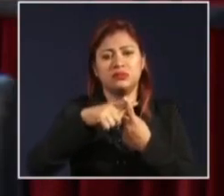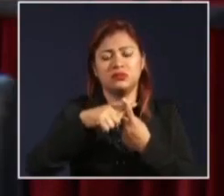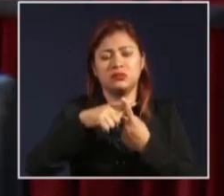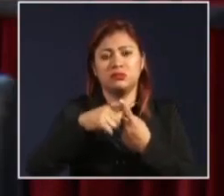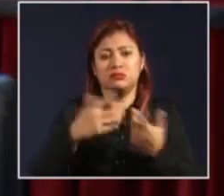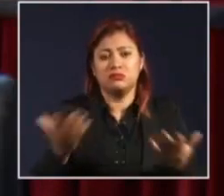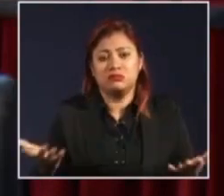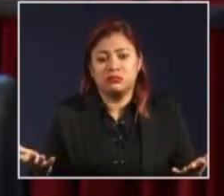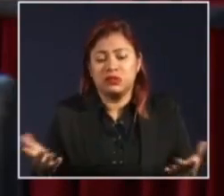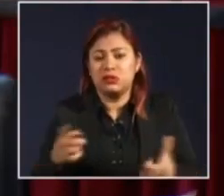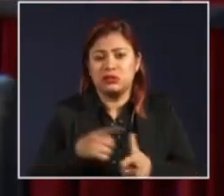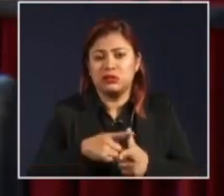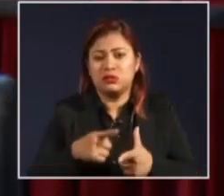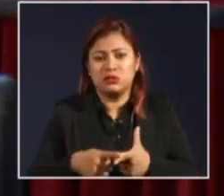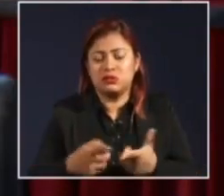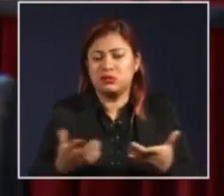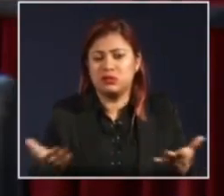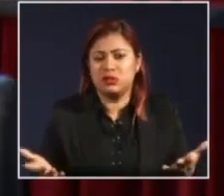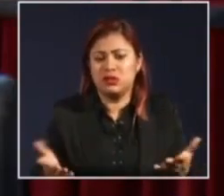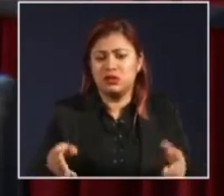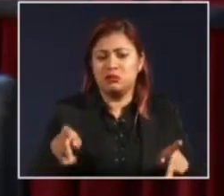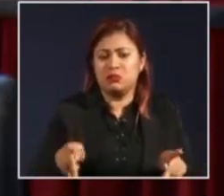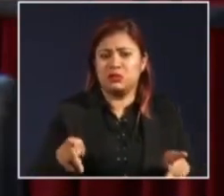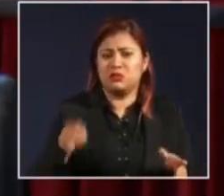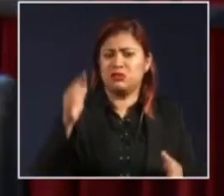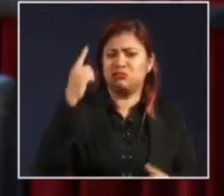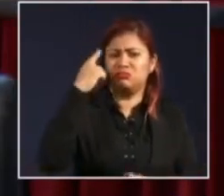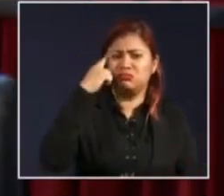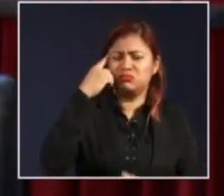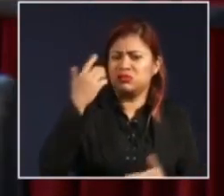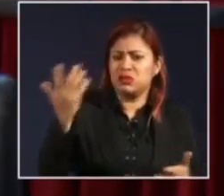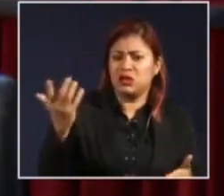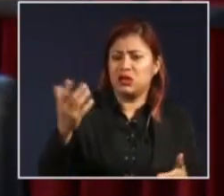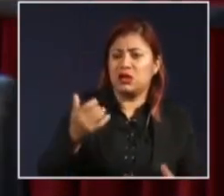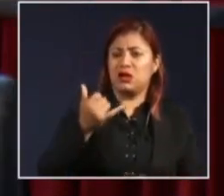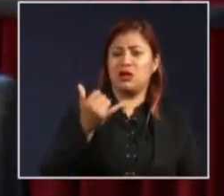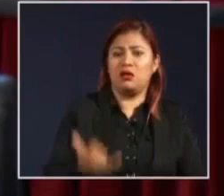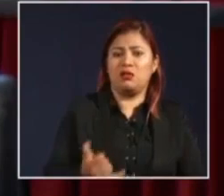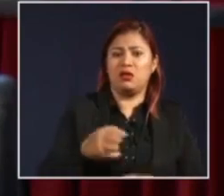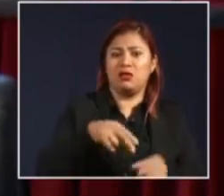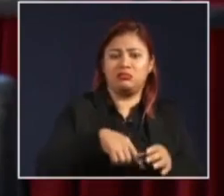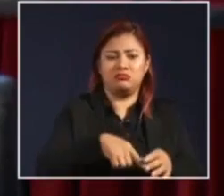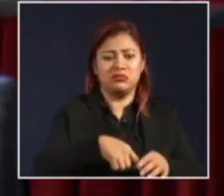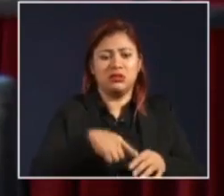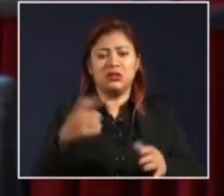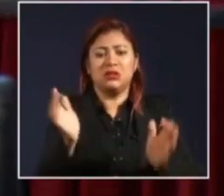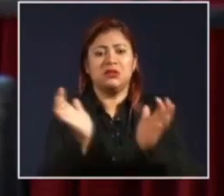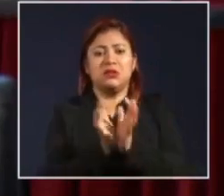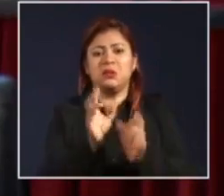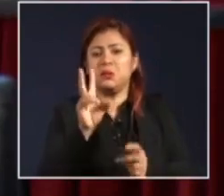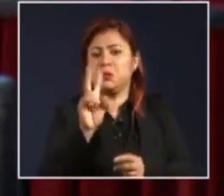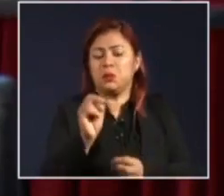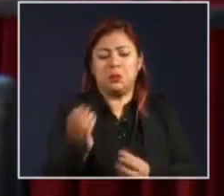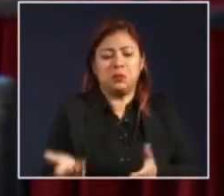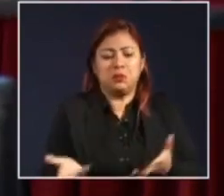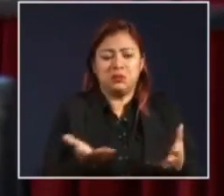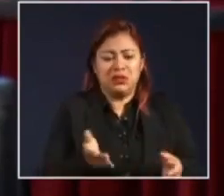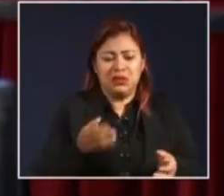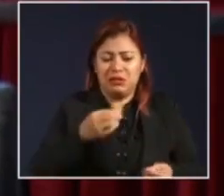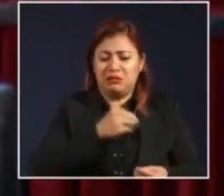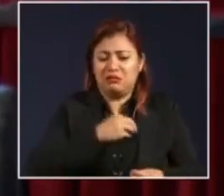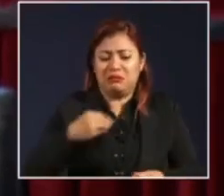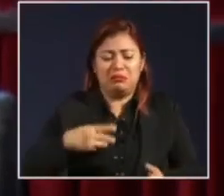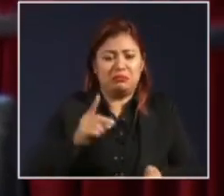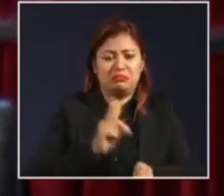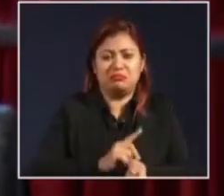la gente se queda pensando y ahora nos salen las aseguradoras que no nos van a dar atención médica.